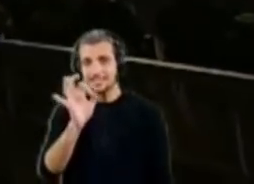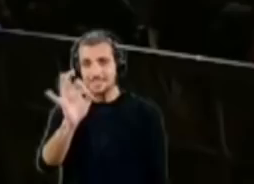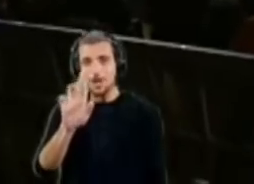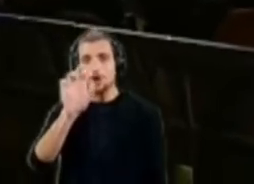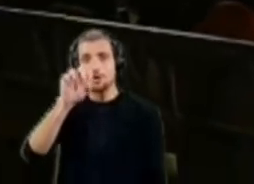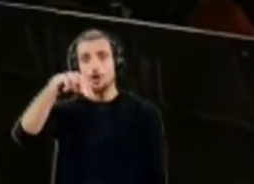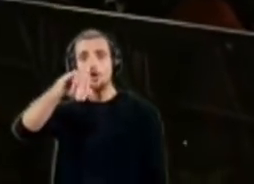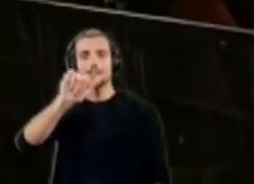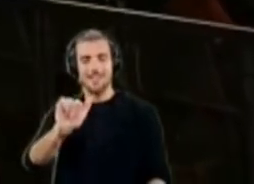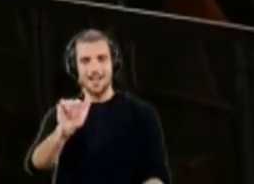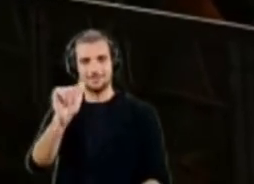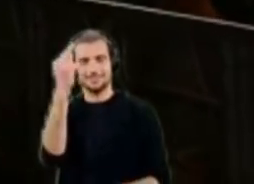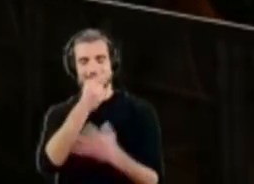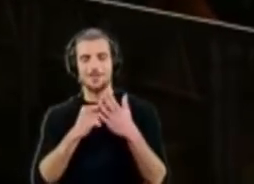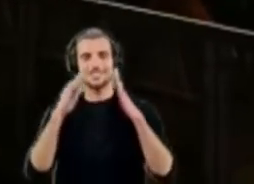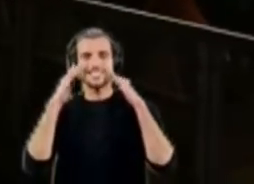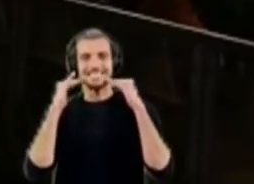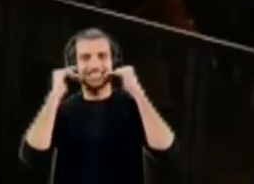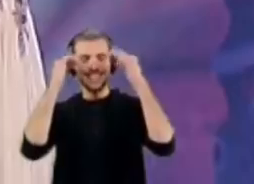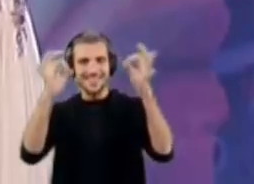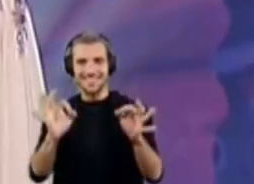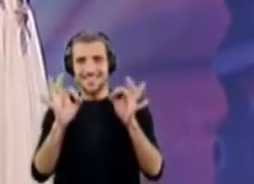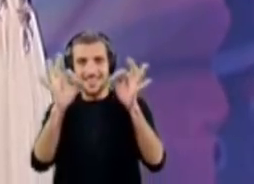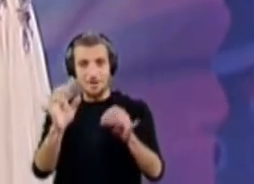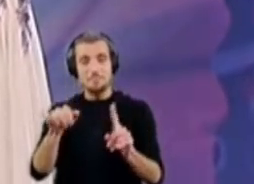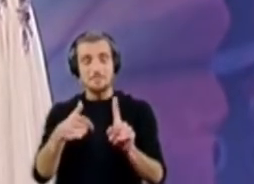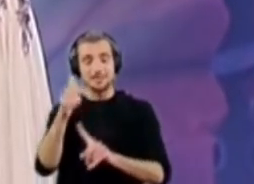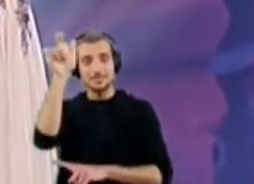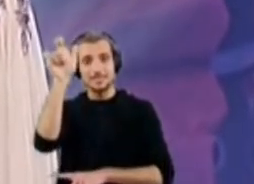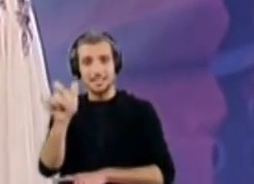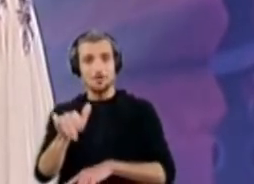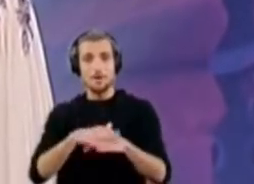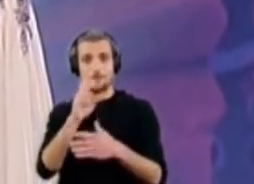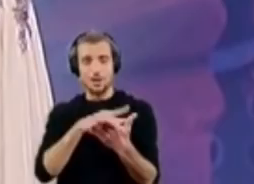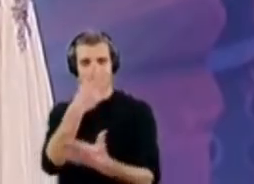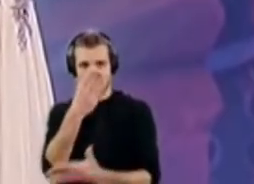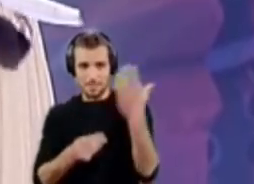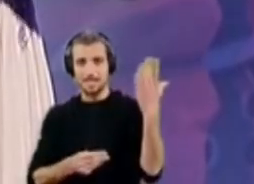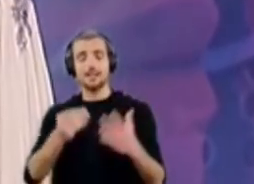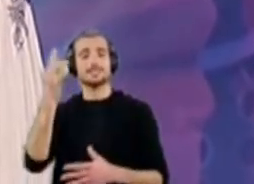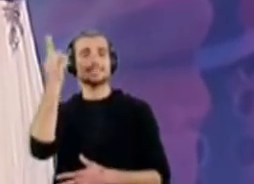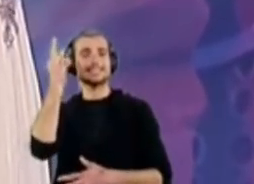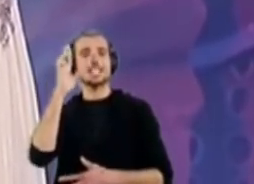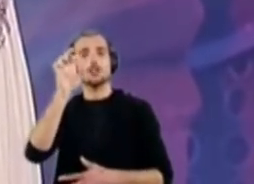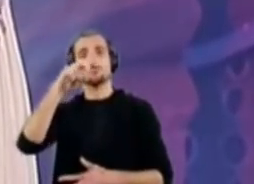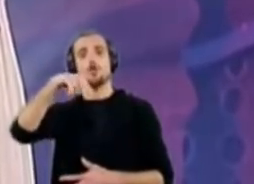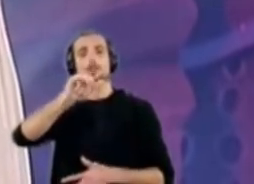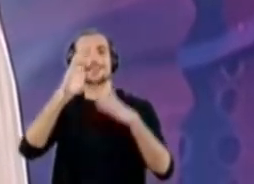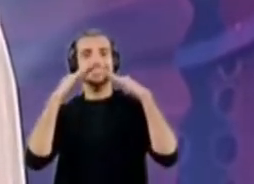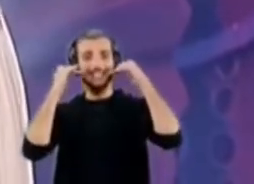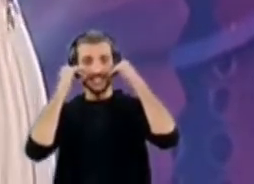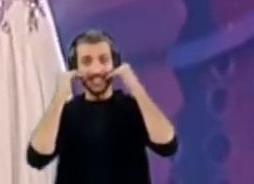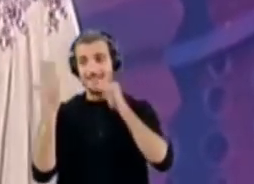Ronia. Y les confieso que mientras la estaban maquillando tenía esa misma sonrisa, no paraba de reír, una energía